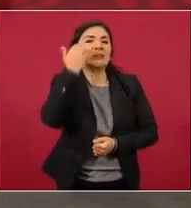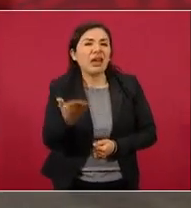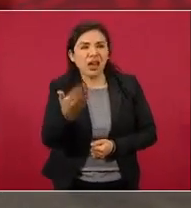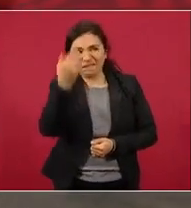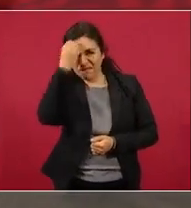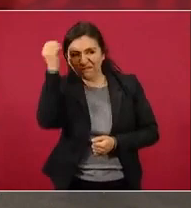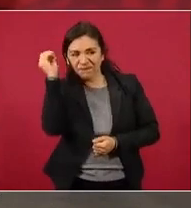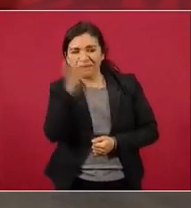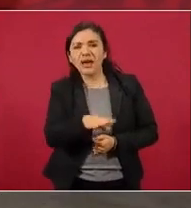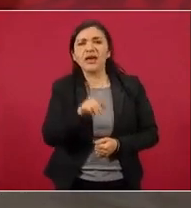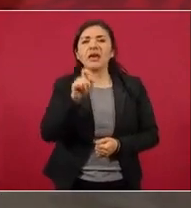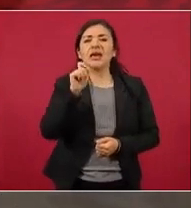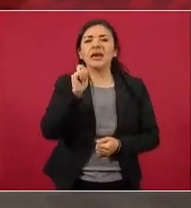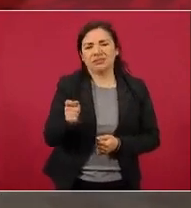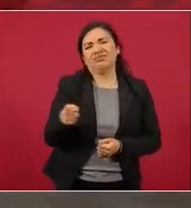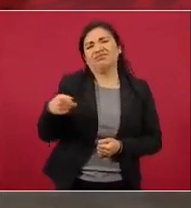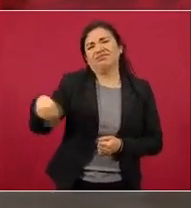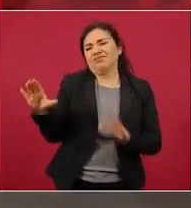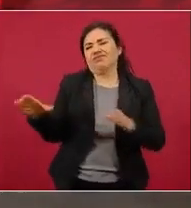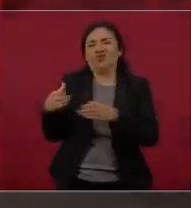conservadores de la mafia del poder?